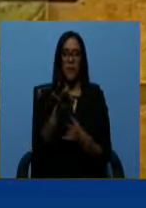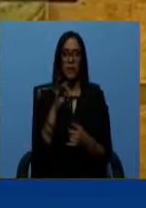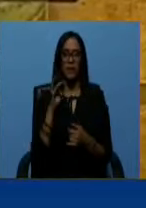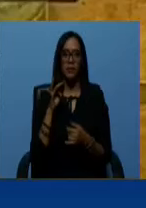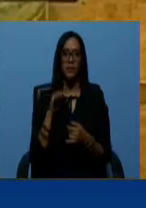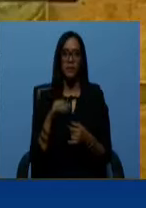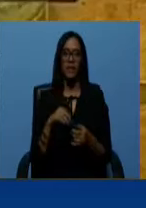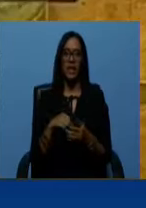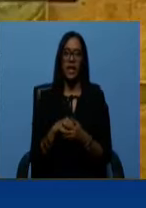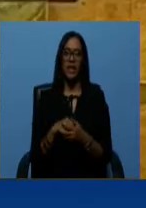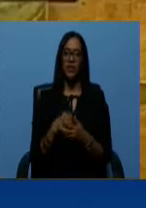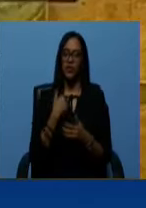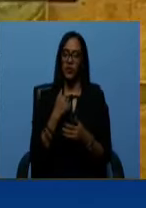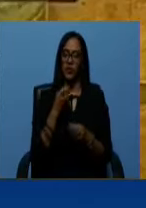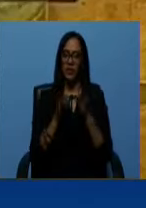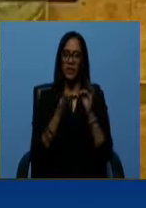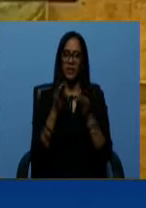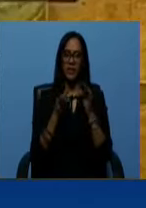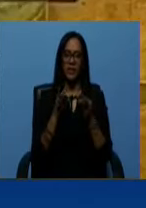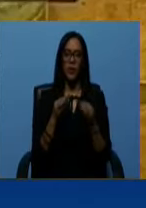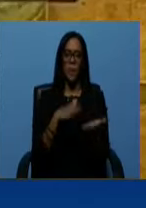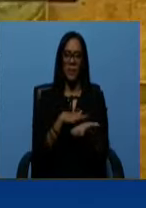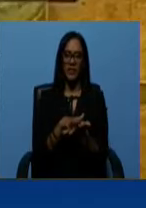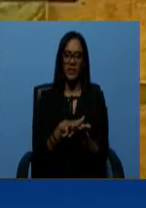Yo eché un cuento la otra vez porque nos pasó.